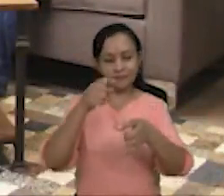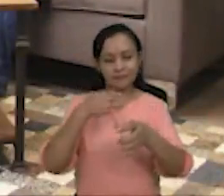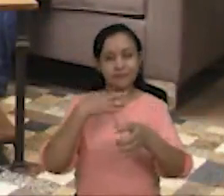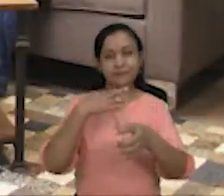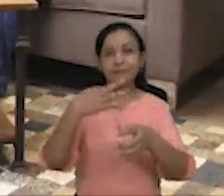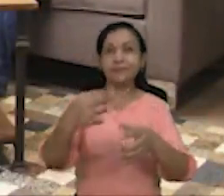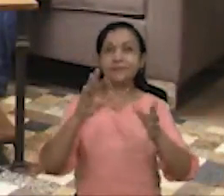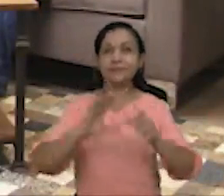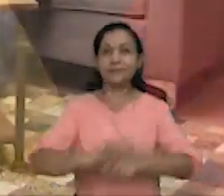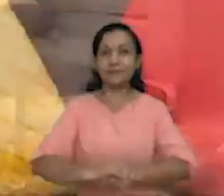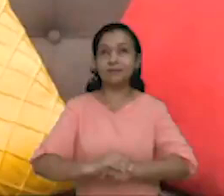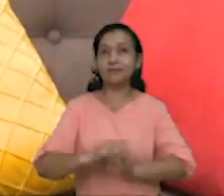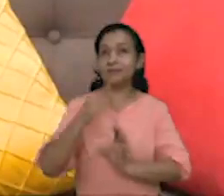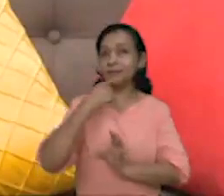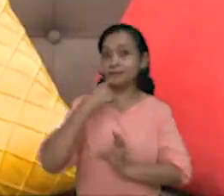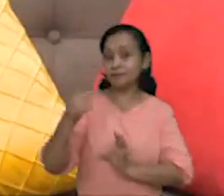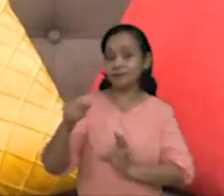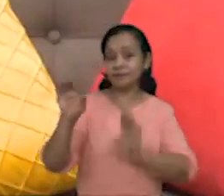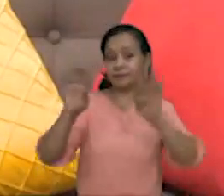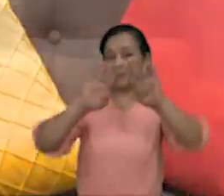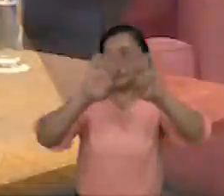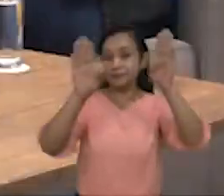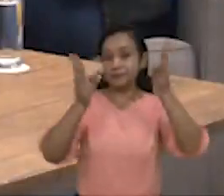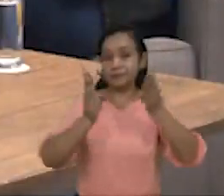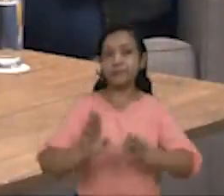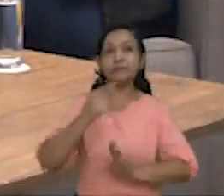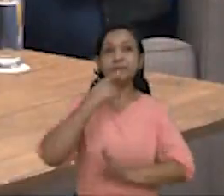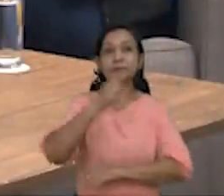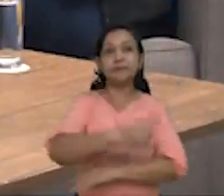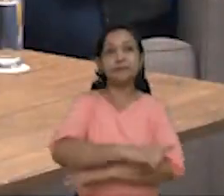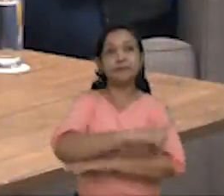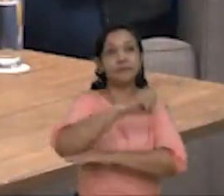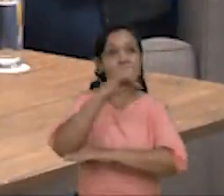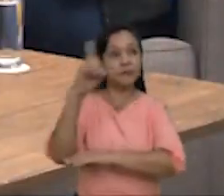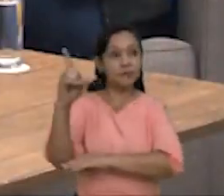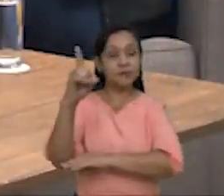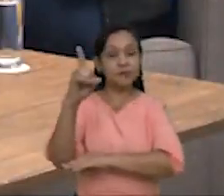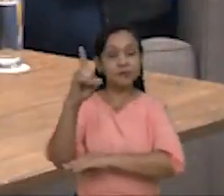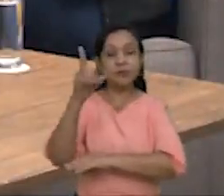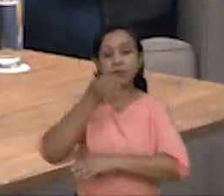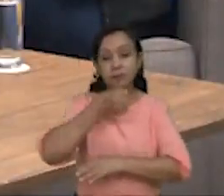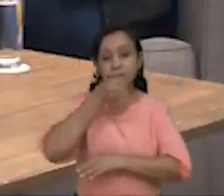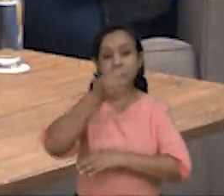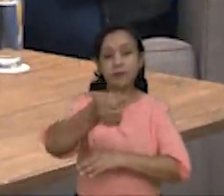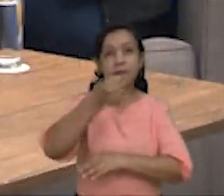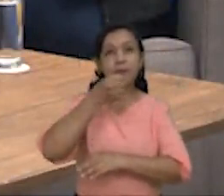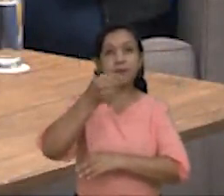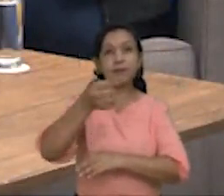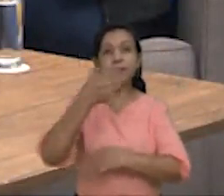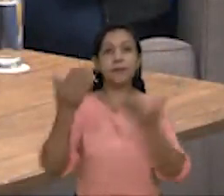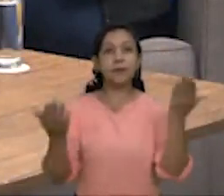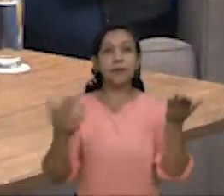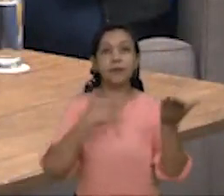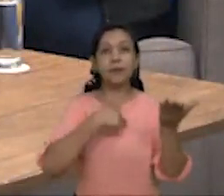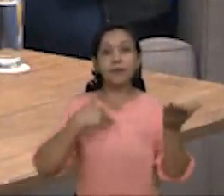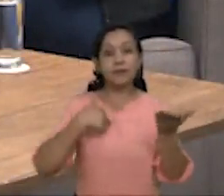a la... felicitaciones de Marcela Rivera, que ayer el día fue el Día Nacional del Periodista, pero que coincide hoy lunes.